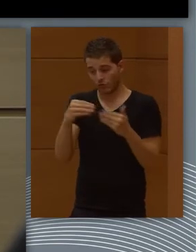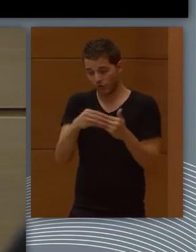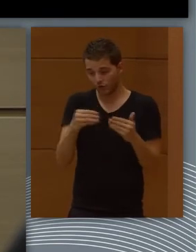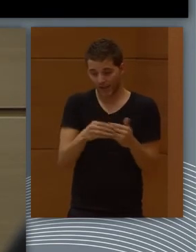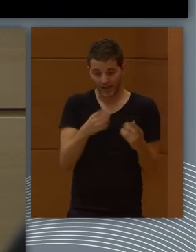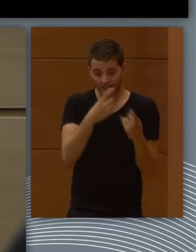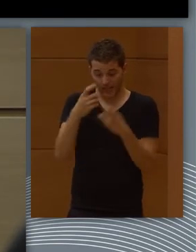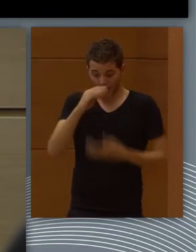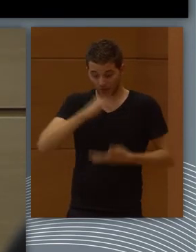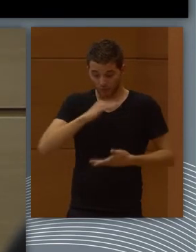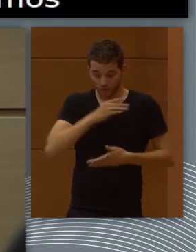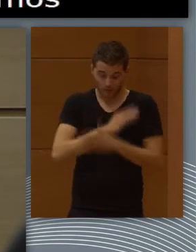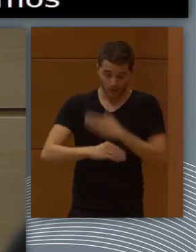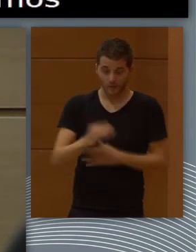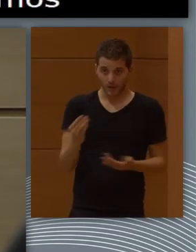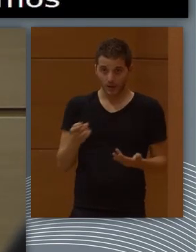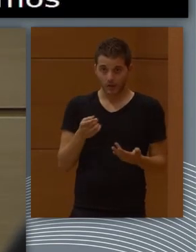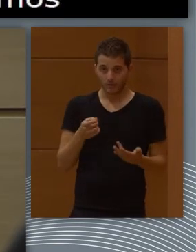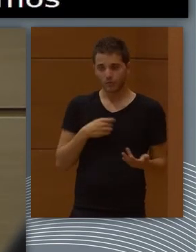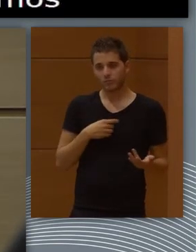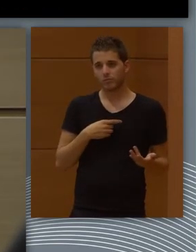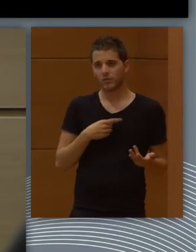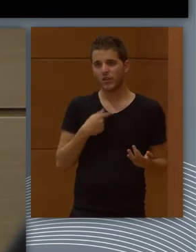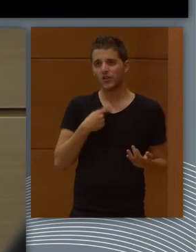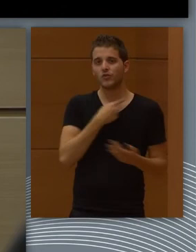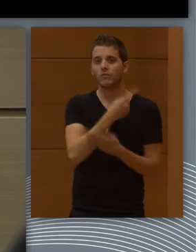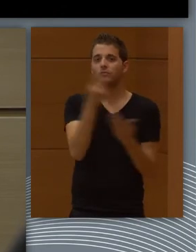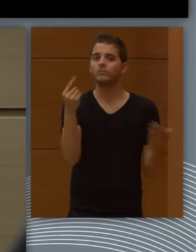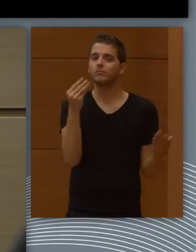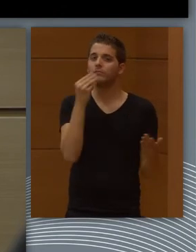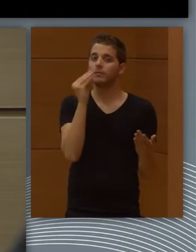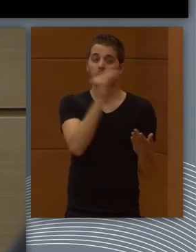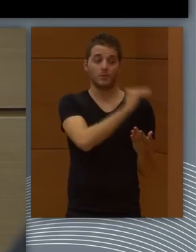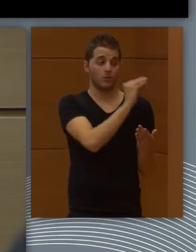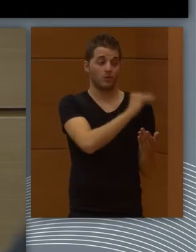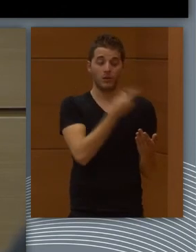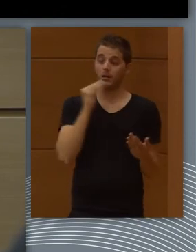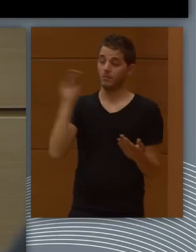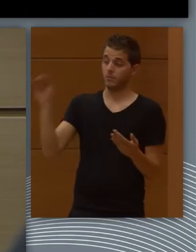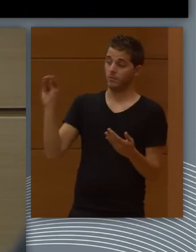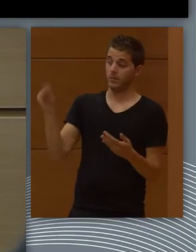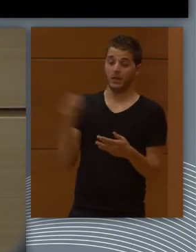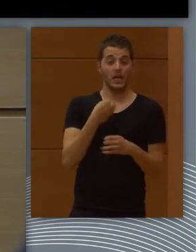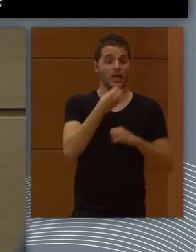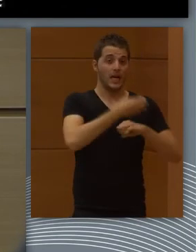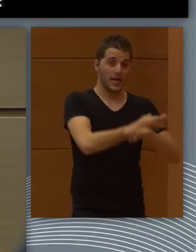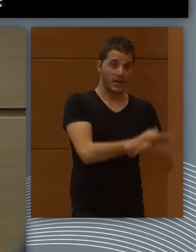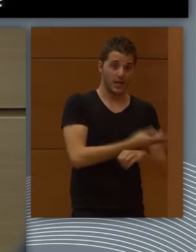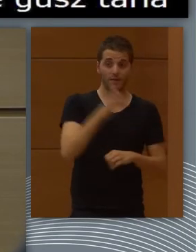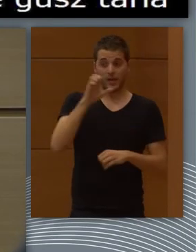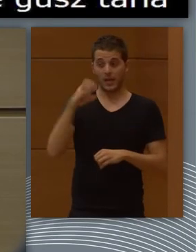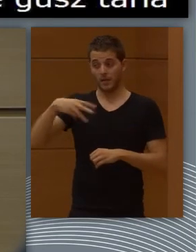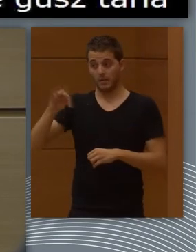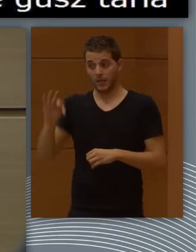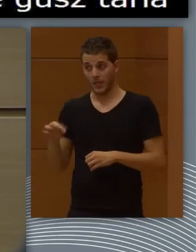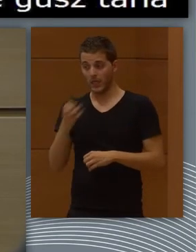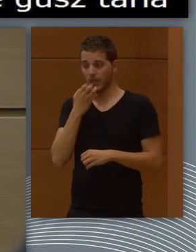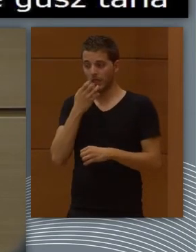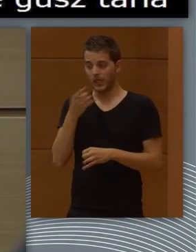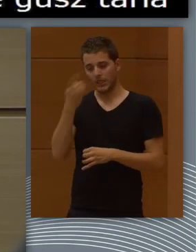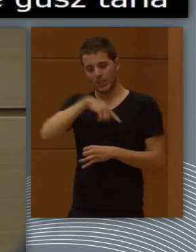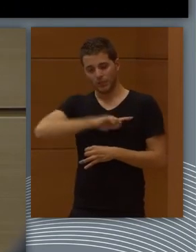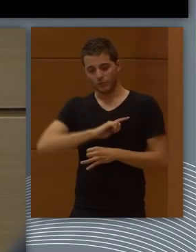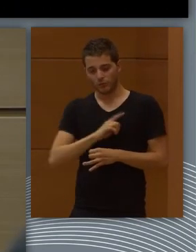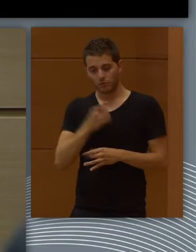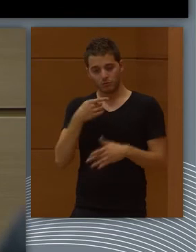discapacidad. A mí en este sentido me gustaría pues preguntar a los dos operadores, tanto a Renfe, incluso a MT si tenéis ahí algún tipo